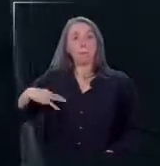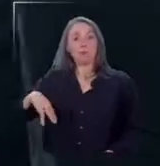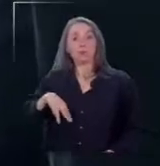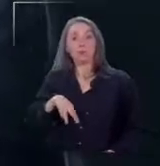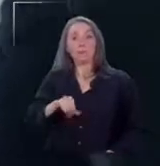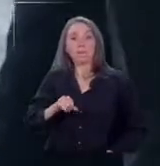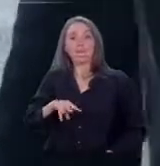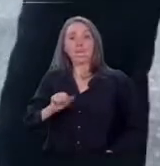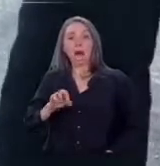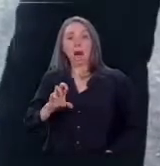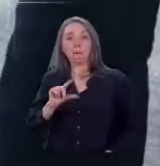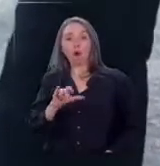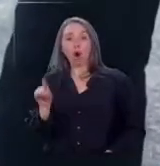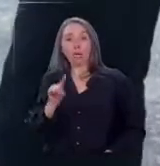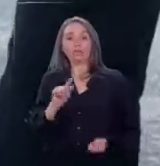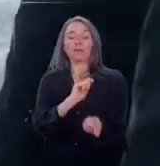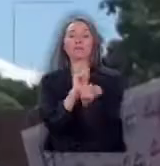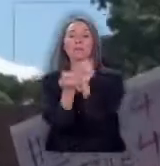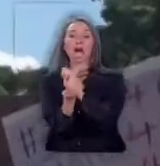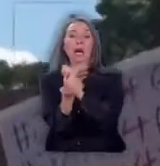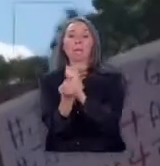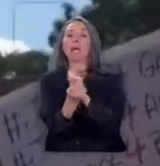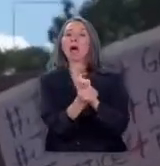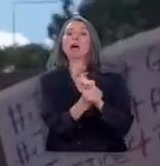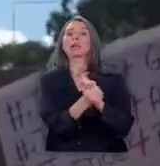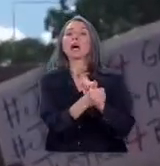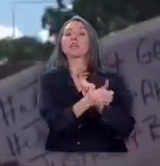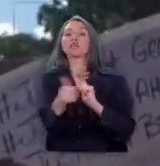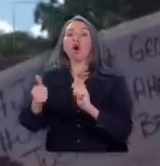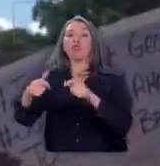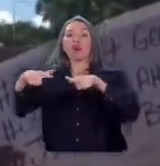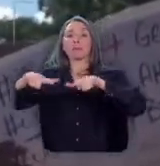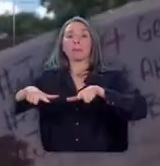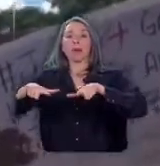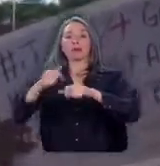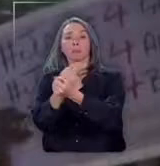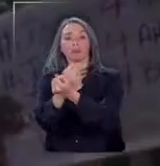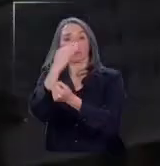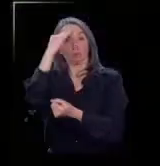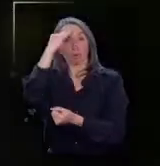Minneapolis dispuso la reestructuración total de su departamento